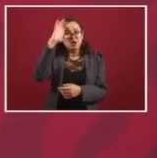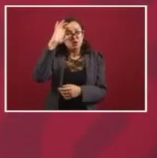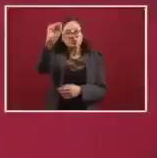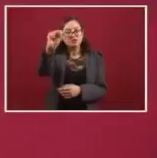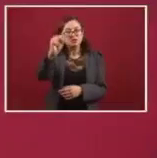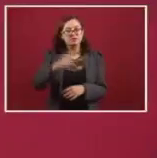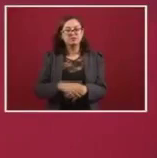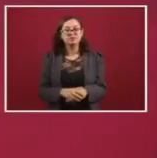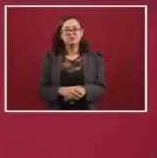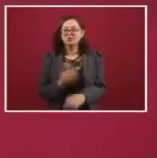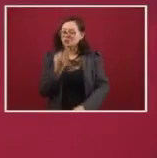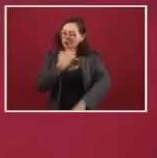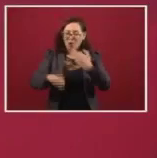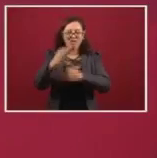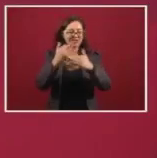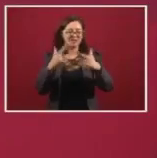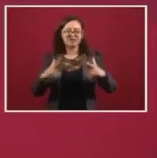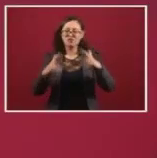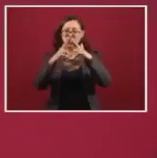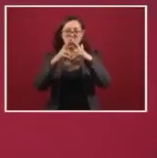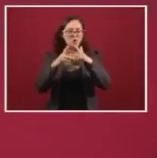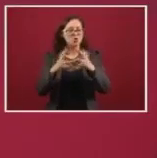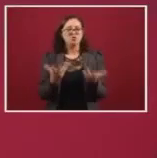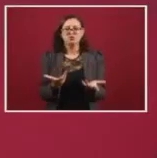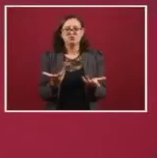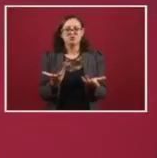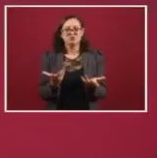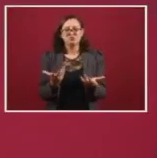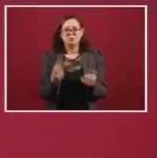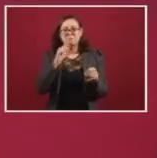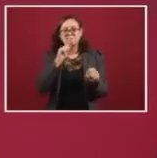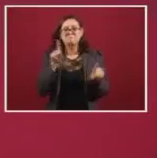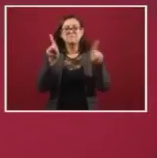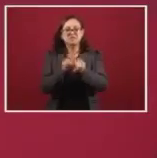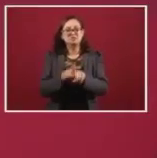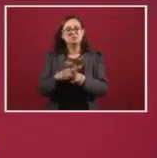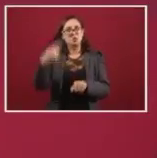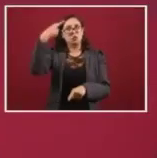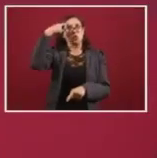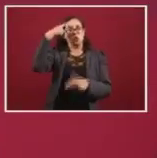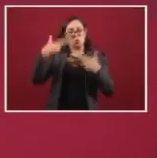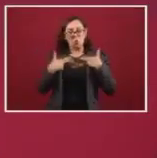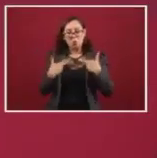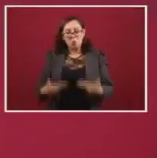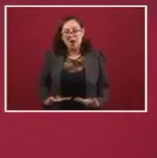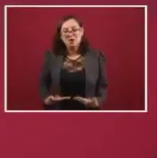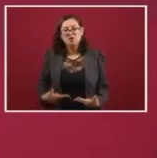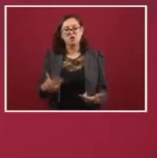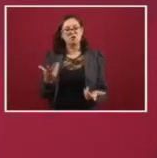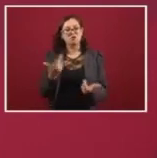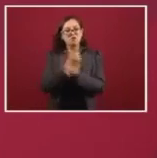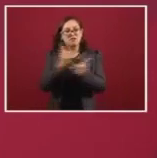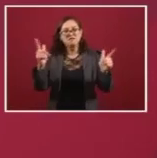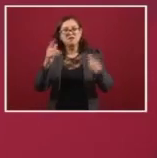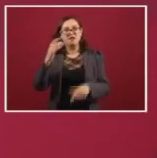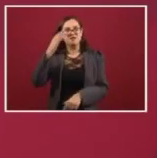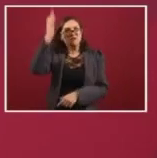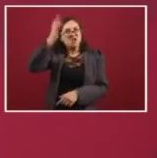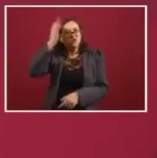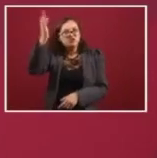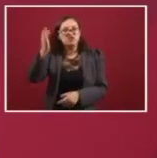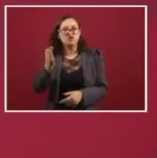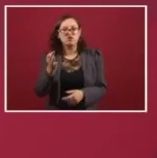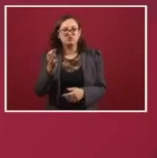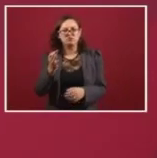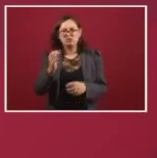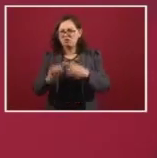las doctrinas de todas las religiones y el pensamiento humanista de los libres pensadores.